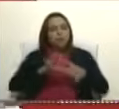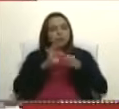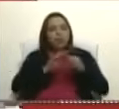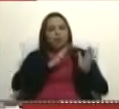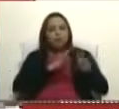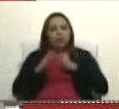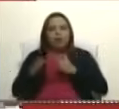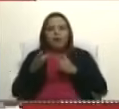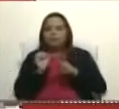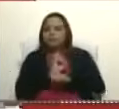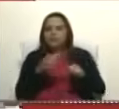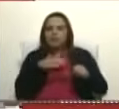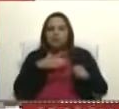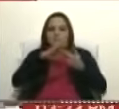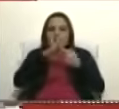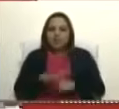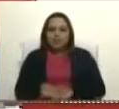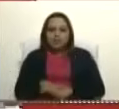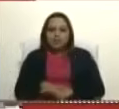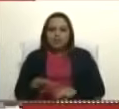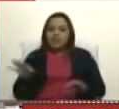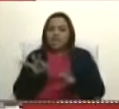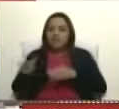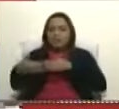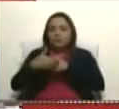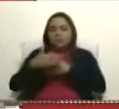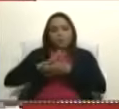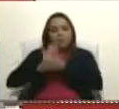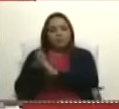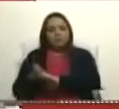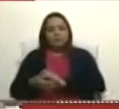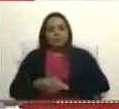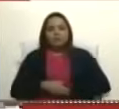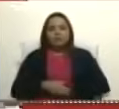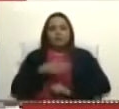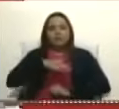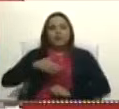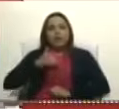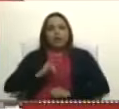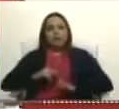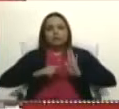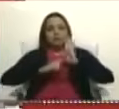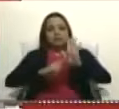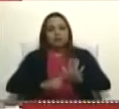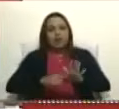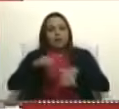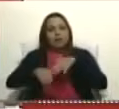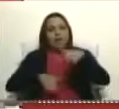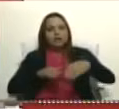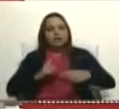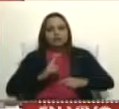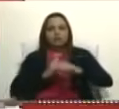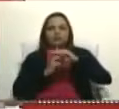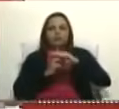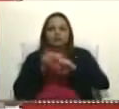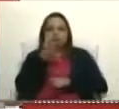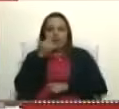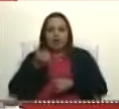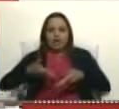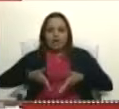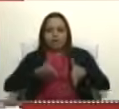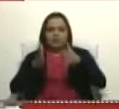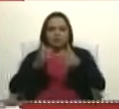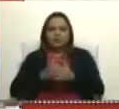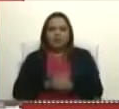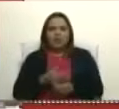es invencible. No le gana nadie. Y nosotros estamos dando el paso correcto en ese camino. Y no